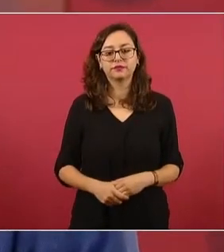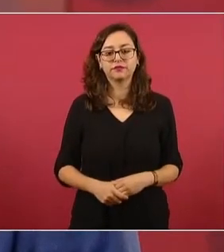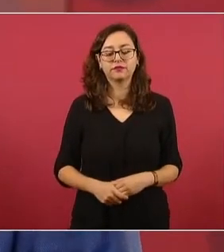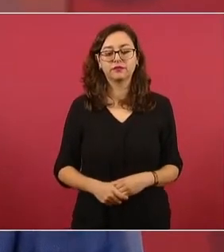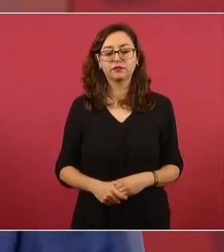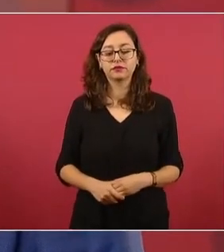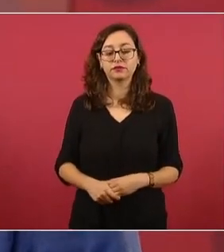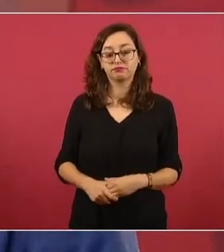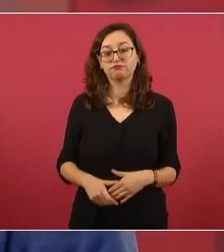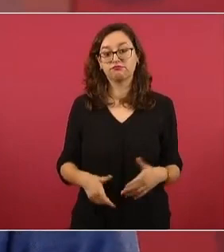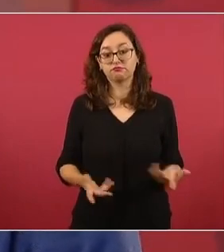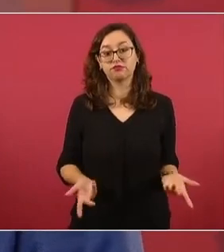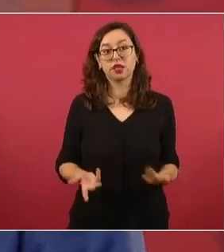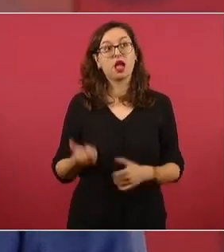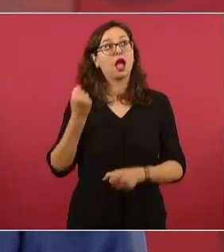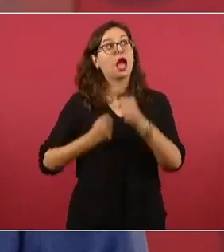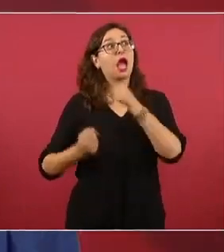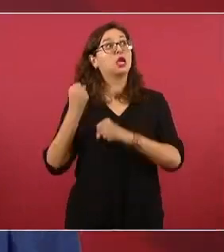Eso fue